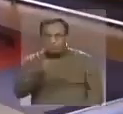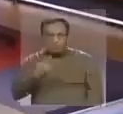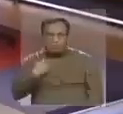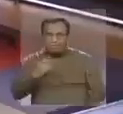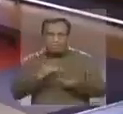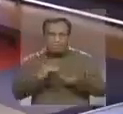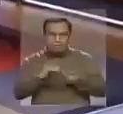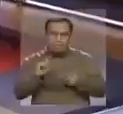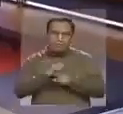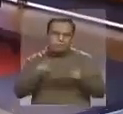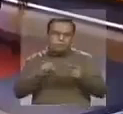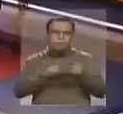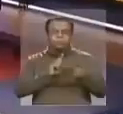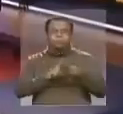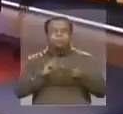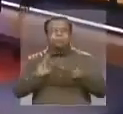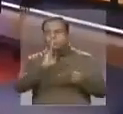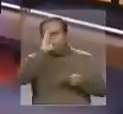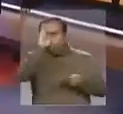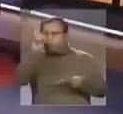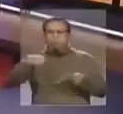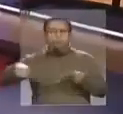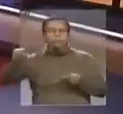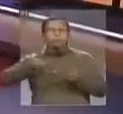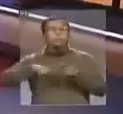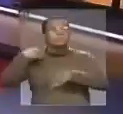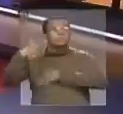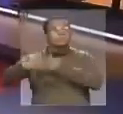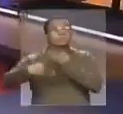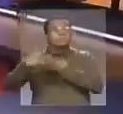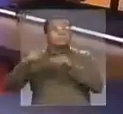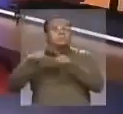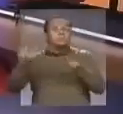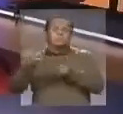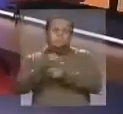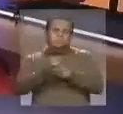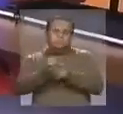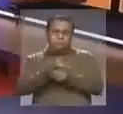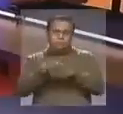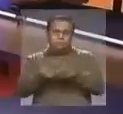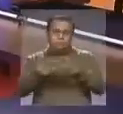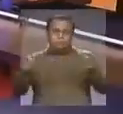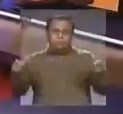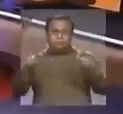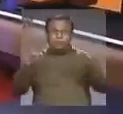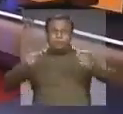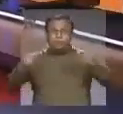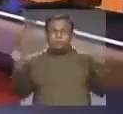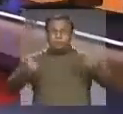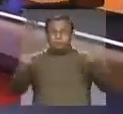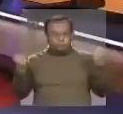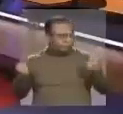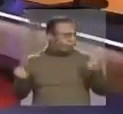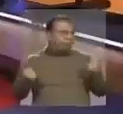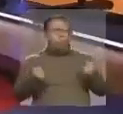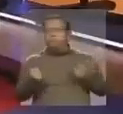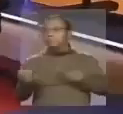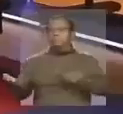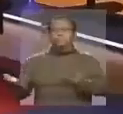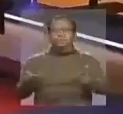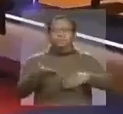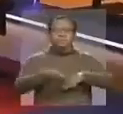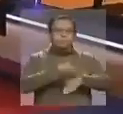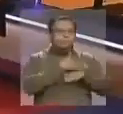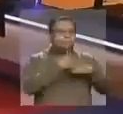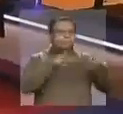fácil. Acostumbrarse a, digamos, esas dinámicas que se manejan en ciudades tan grandes como lo es Bogotá y que no se manejaban en